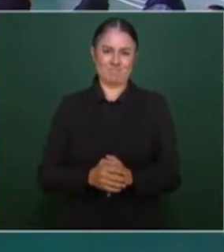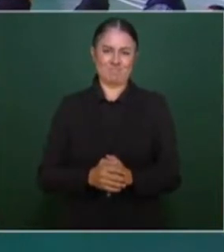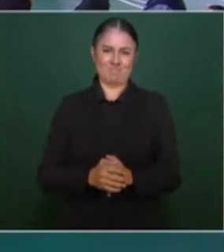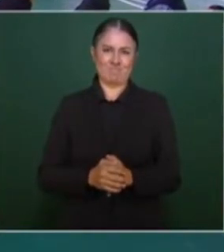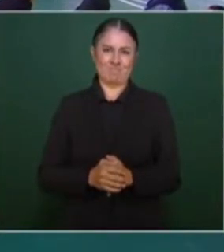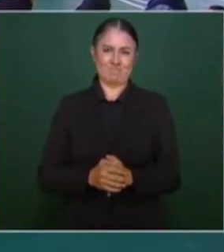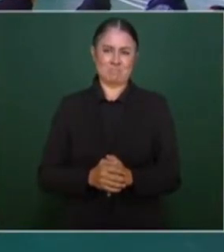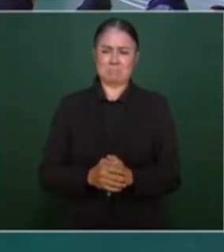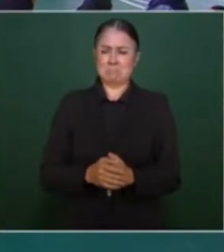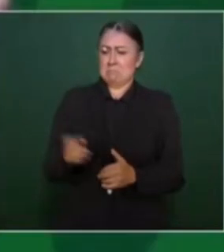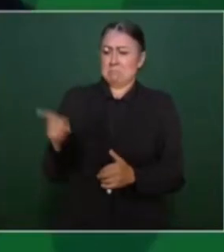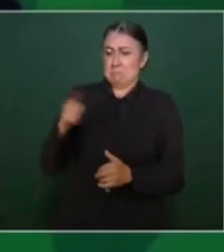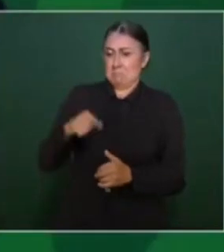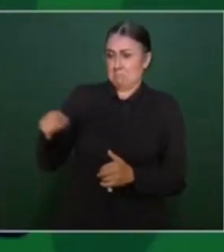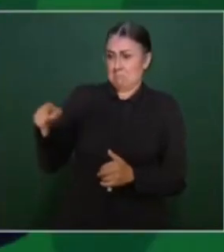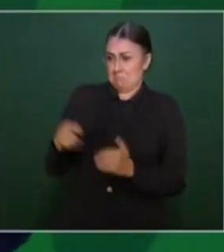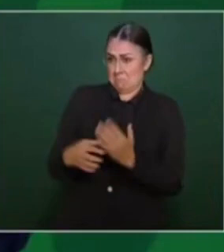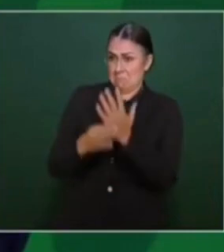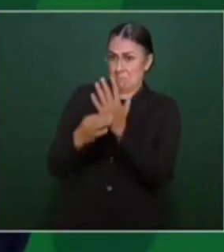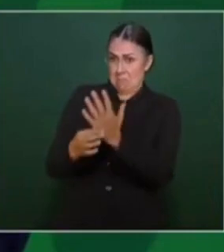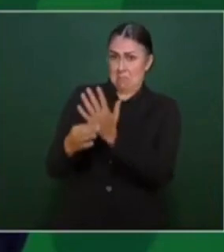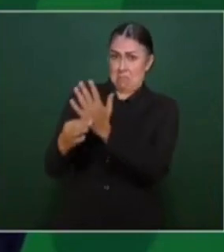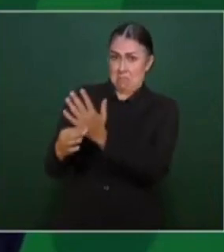que digan de nosotros es cierto.